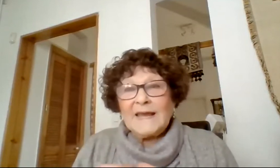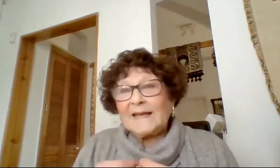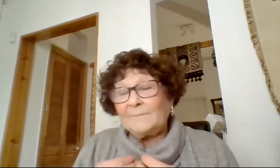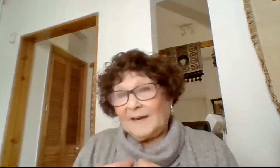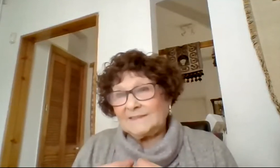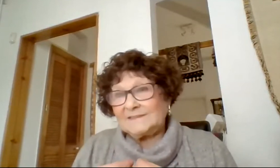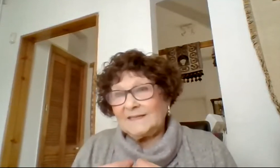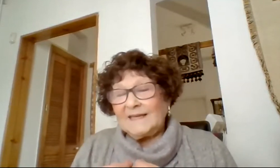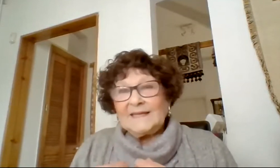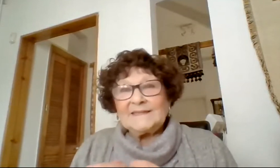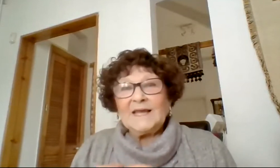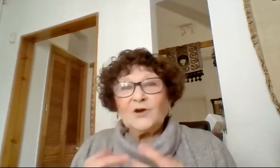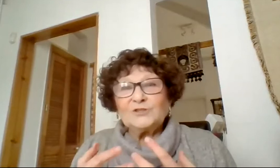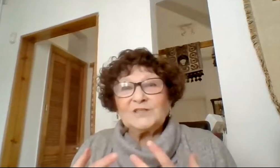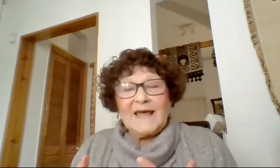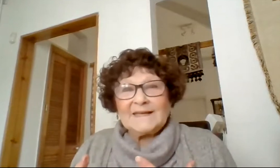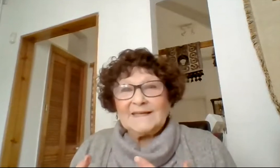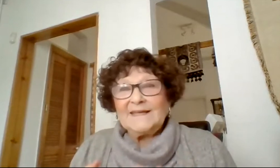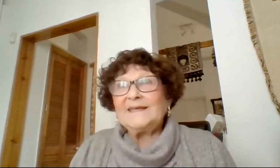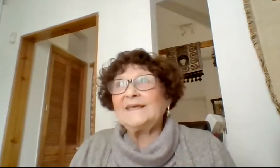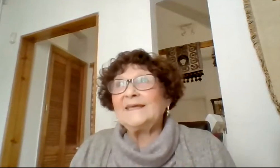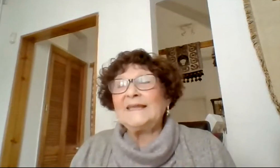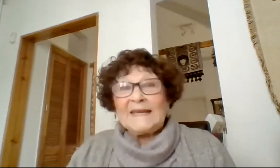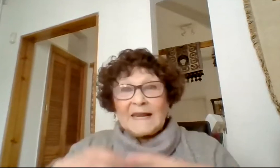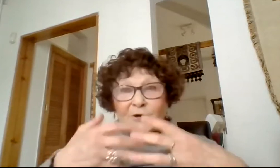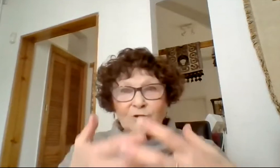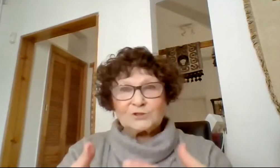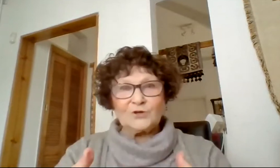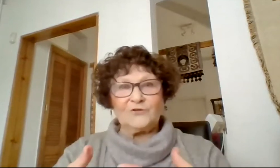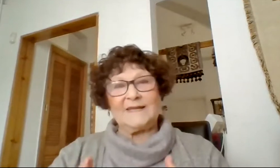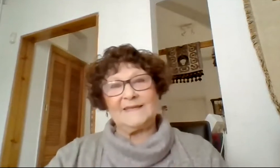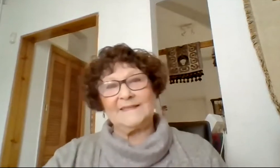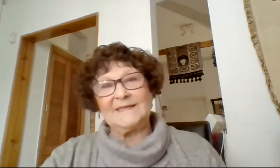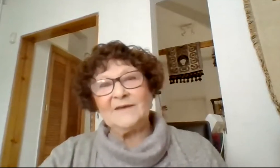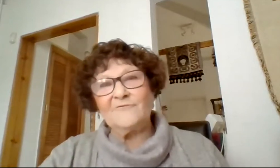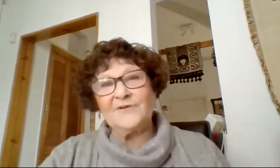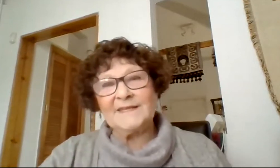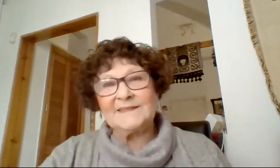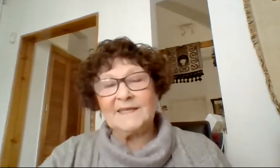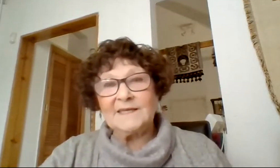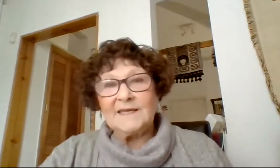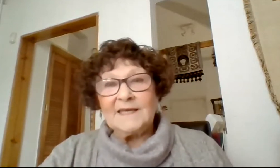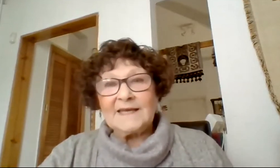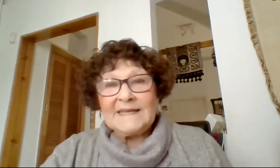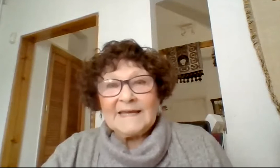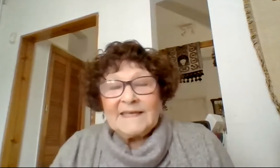no era capaz de encontrar en el rostro del que tenía